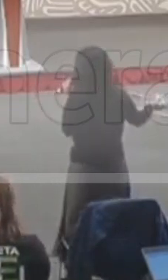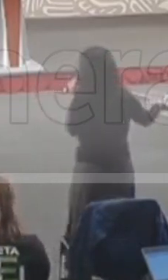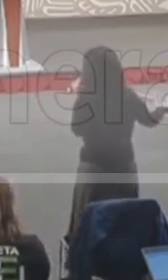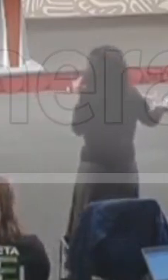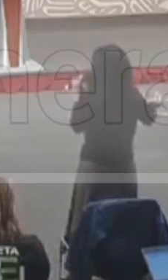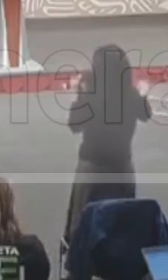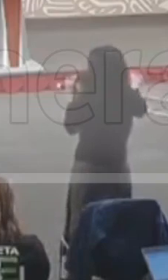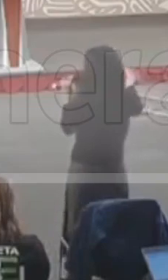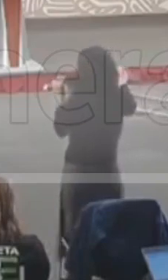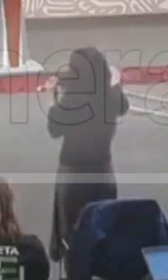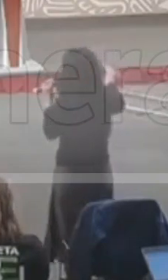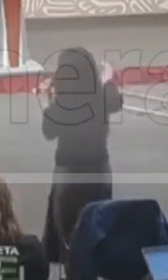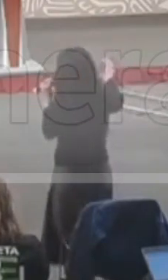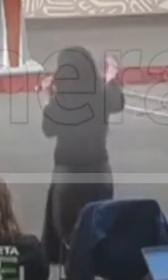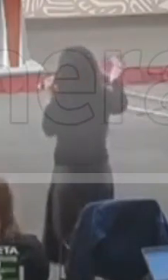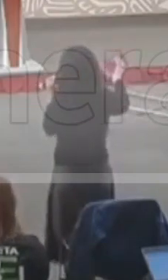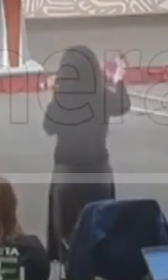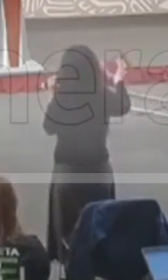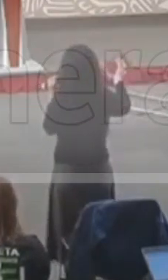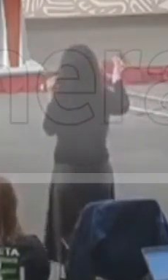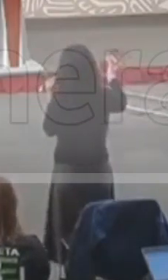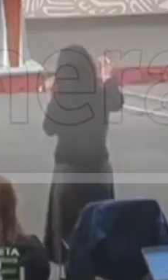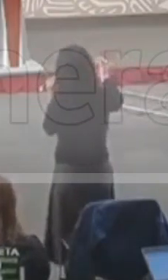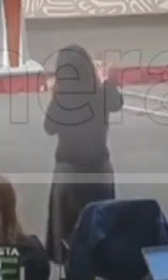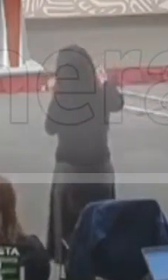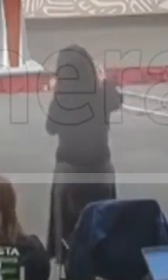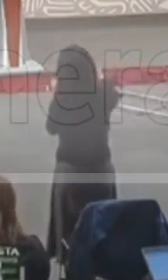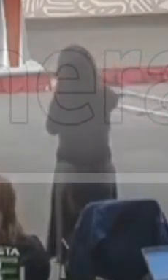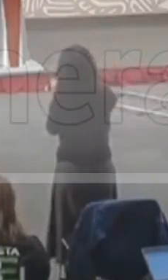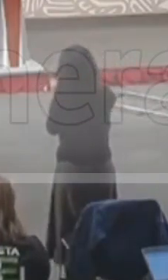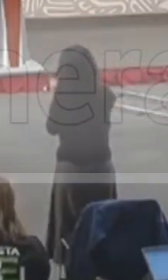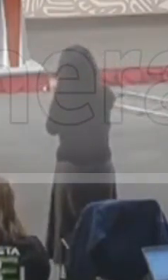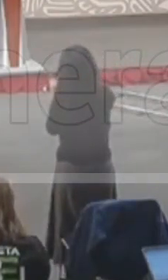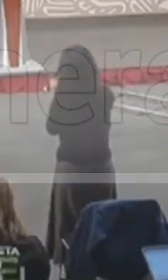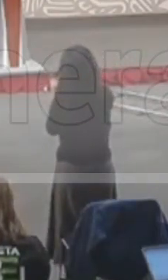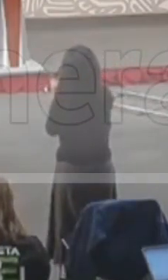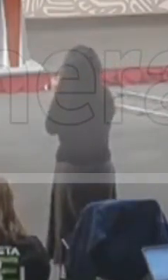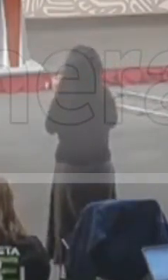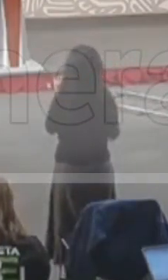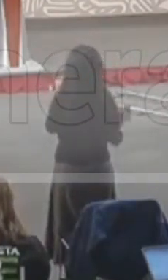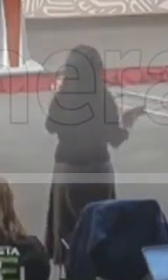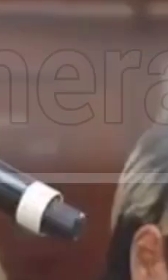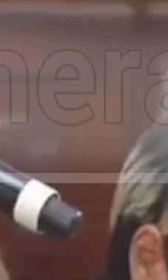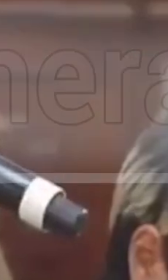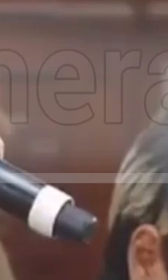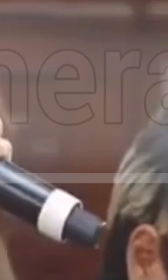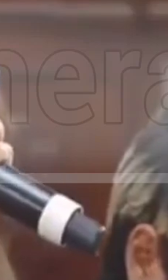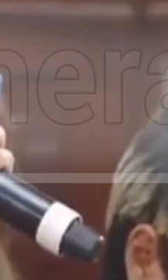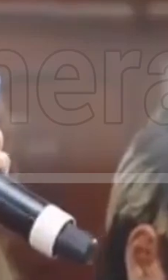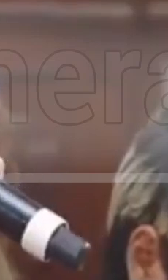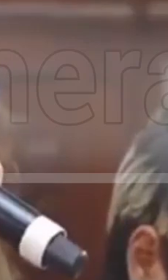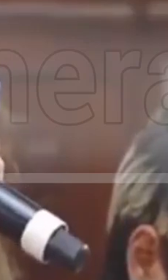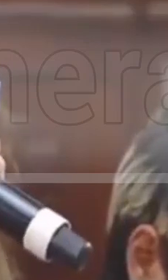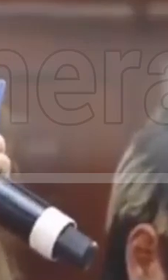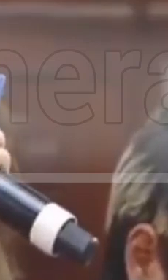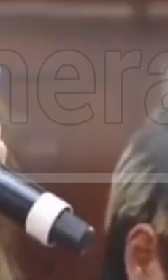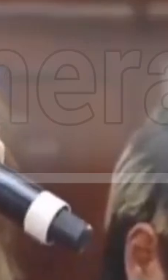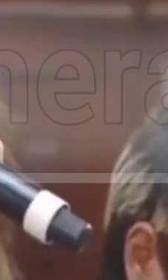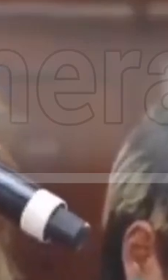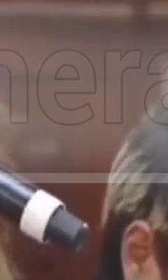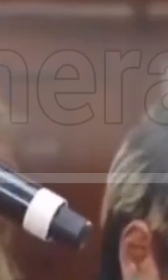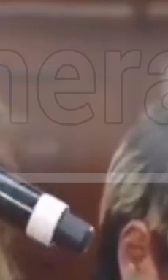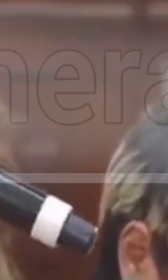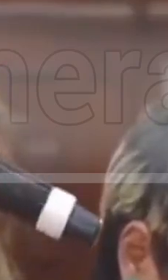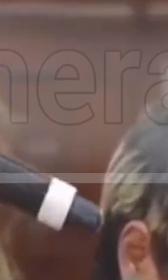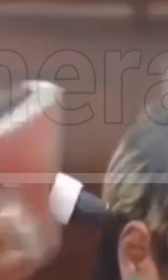tomado en cuenta el presidente o mejor dicho que es lo que ha hecho el presidente en contra de las personas quienes lo insultan a él que es lo que ha